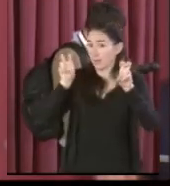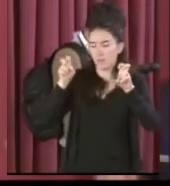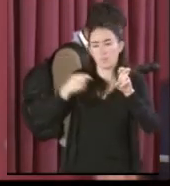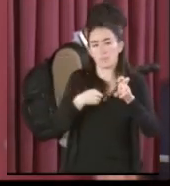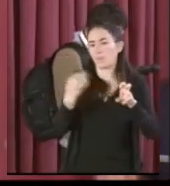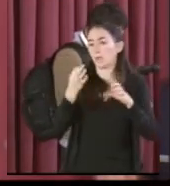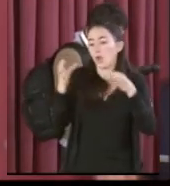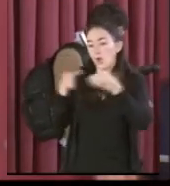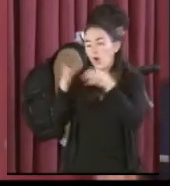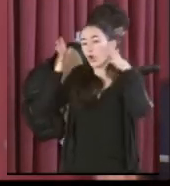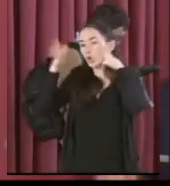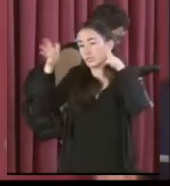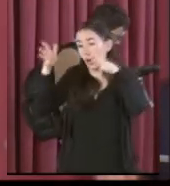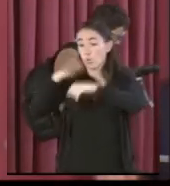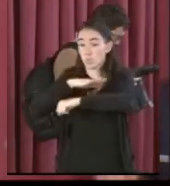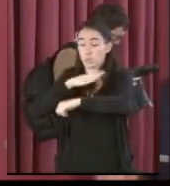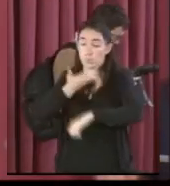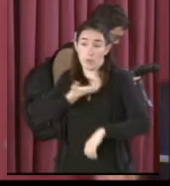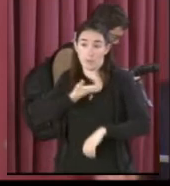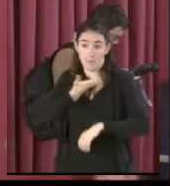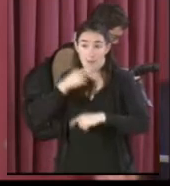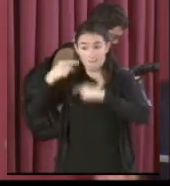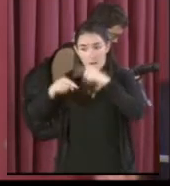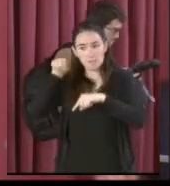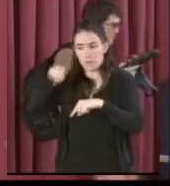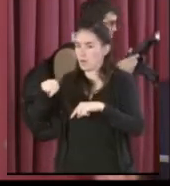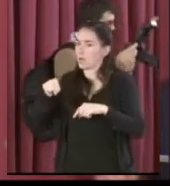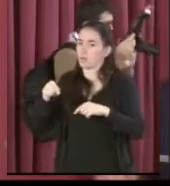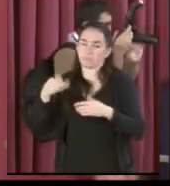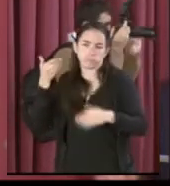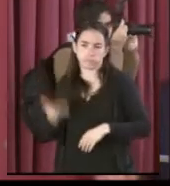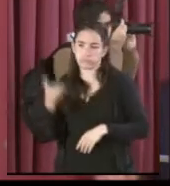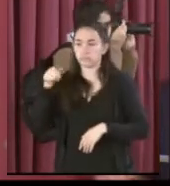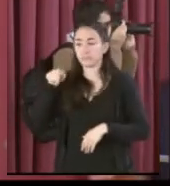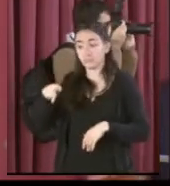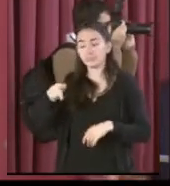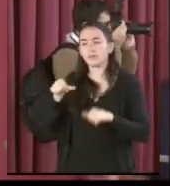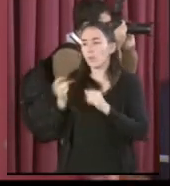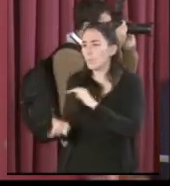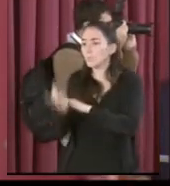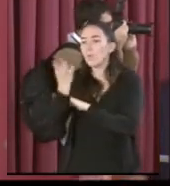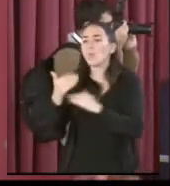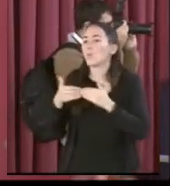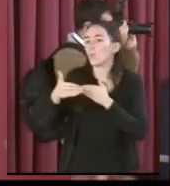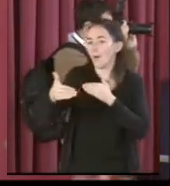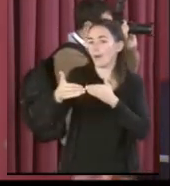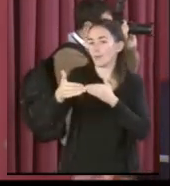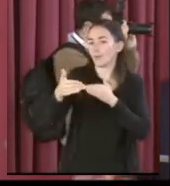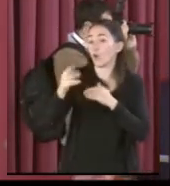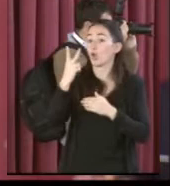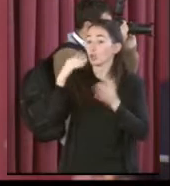del Consejo Municipal de la Familia. Les anuncio que será constituido en el primer semestre del